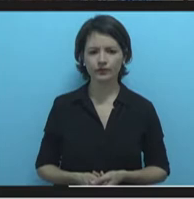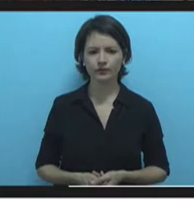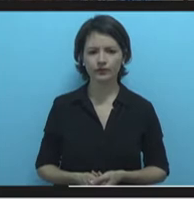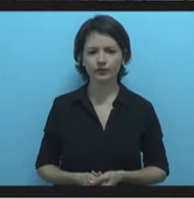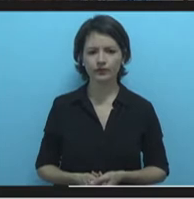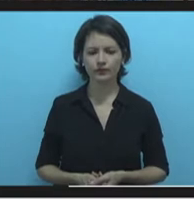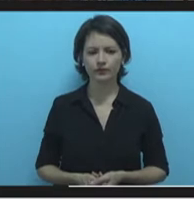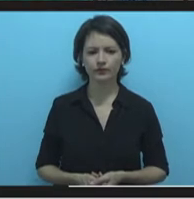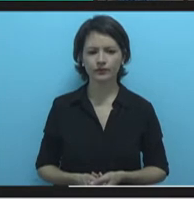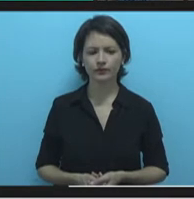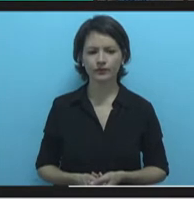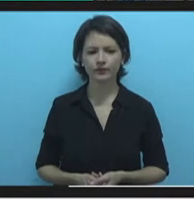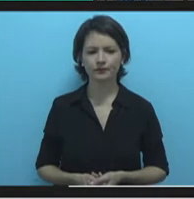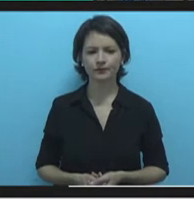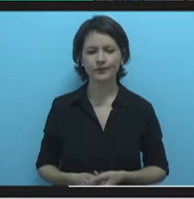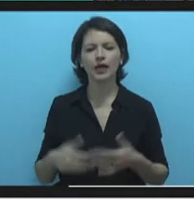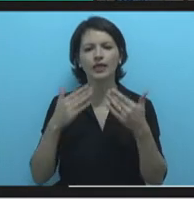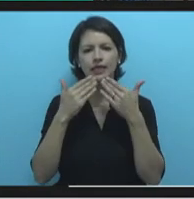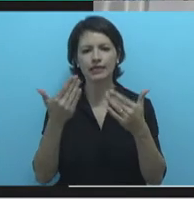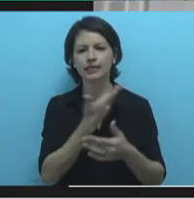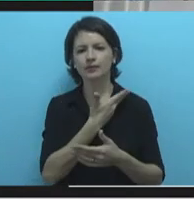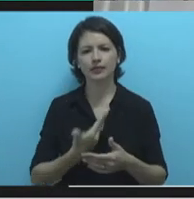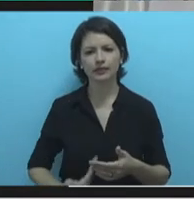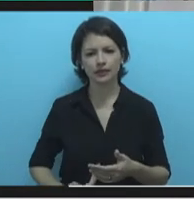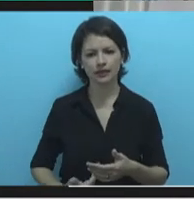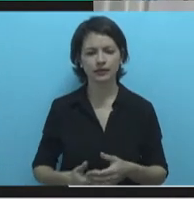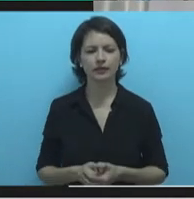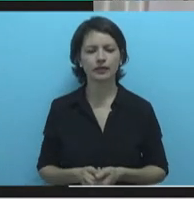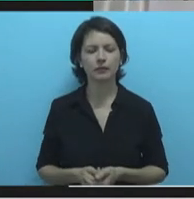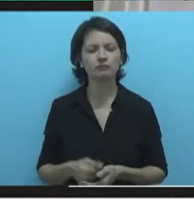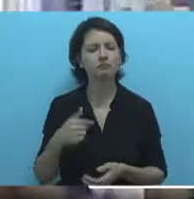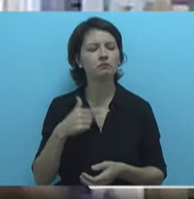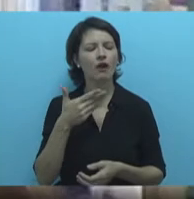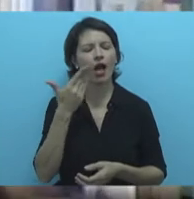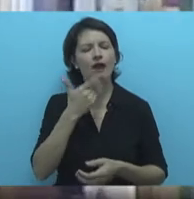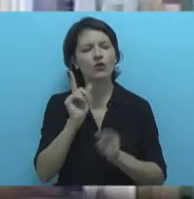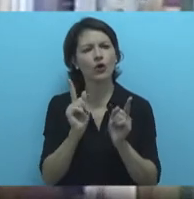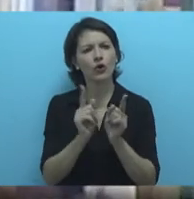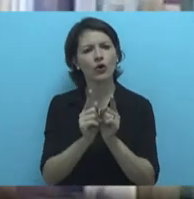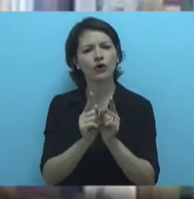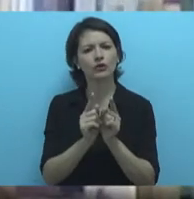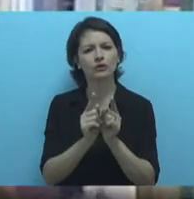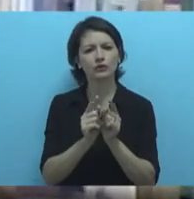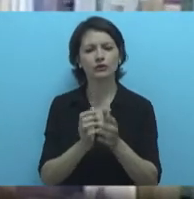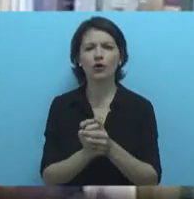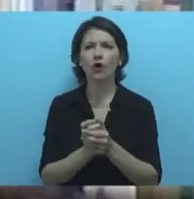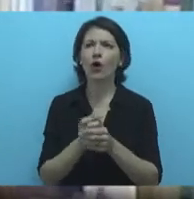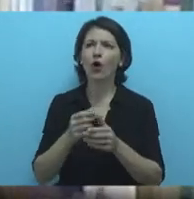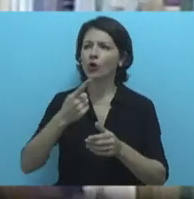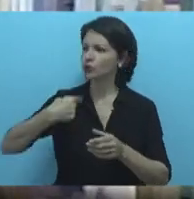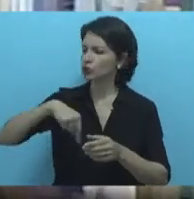muchas gracias señor presidente brevemente hoy estaba repasando cuando en el recinto en la excepción número 8